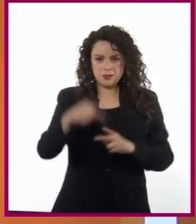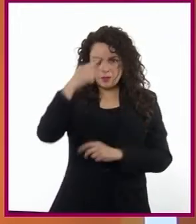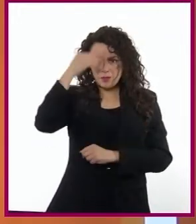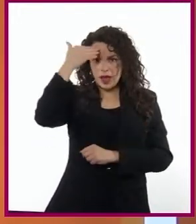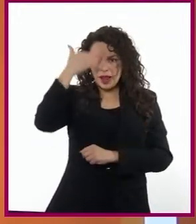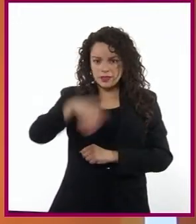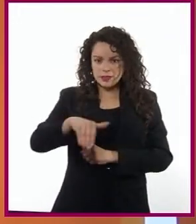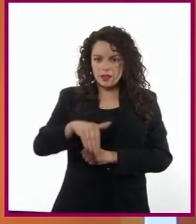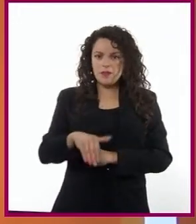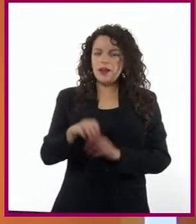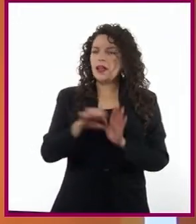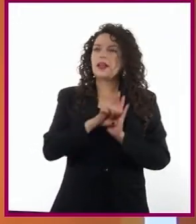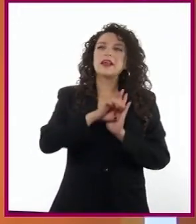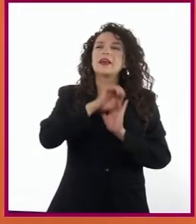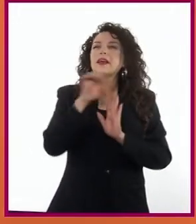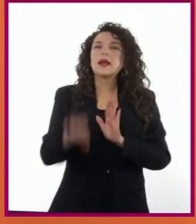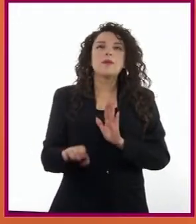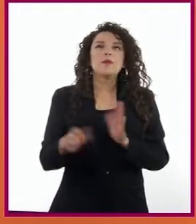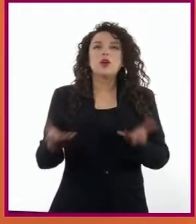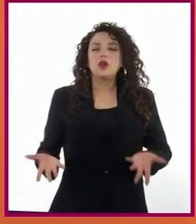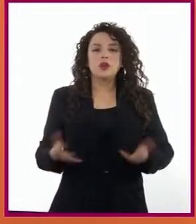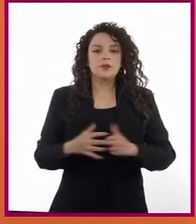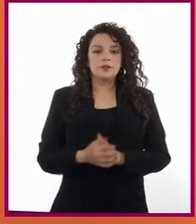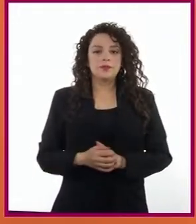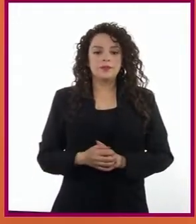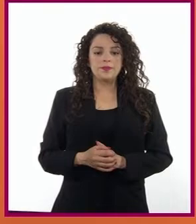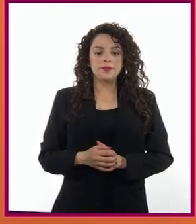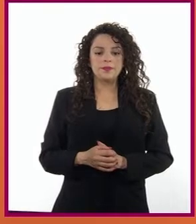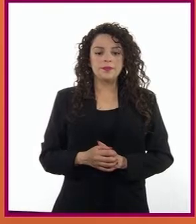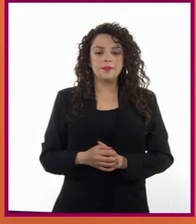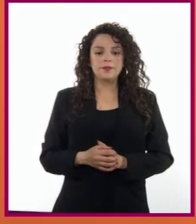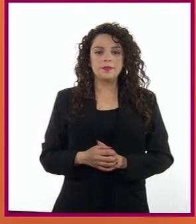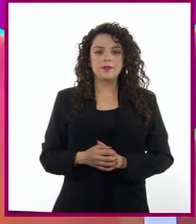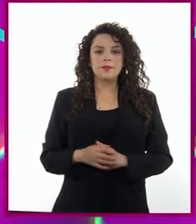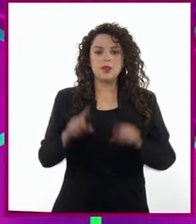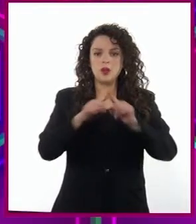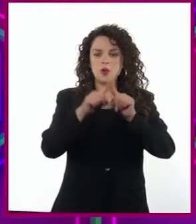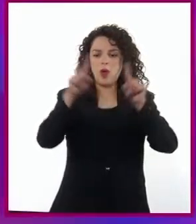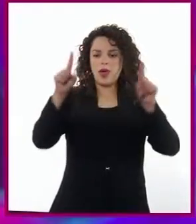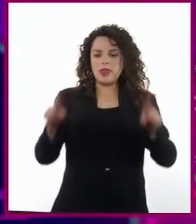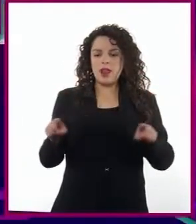calcular, por ejemplo, el volumen de un prisma cuadrangular?